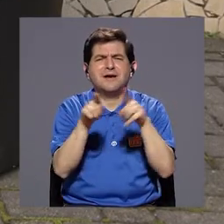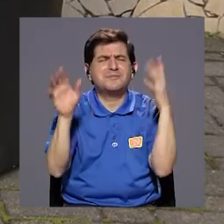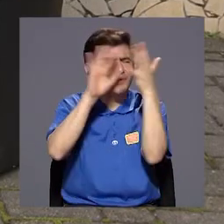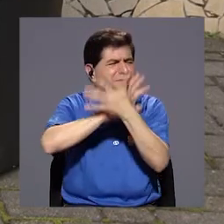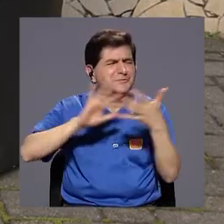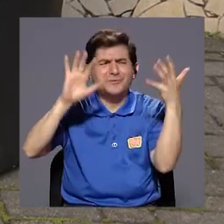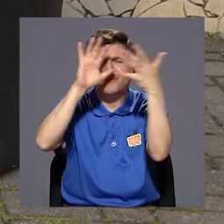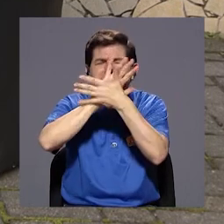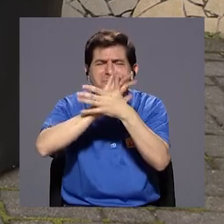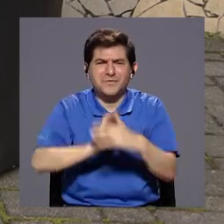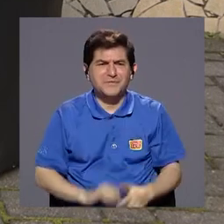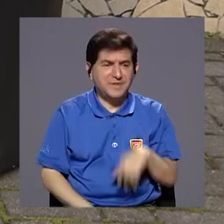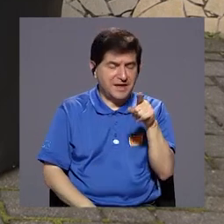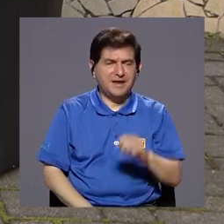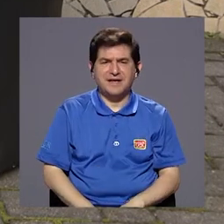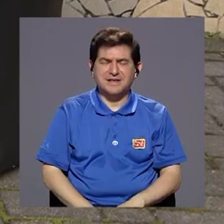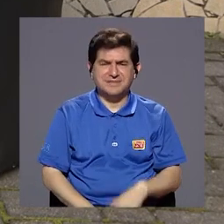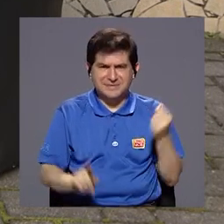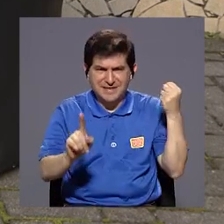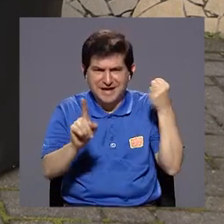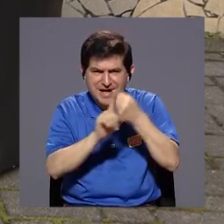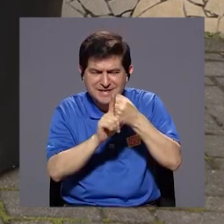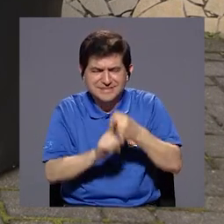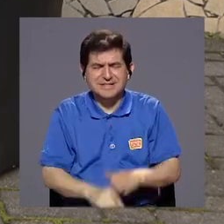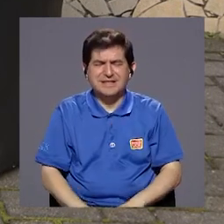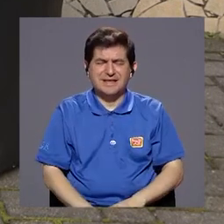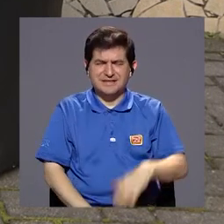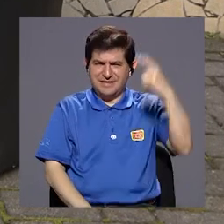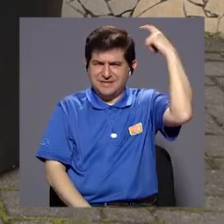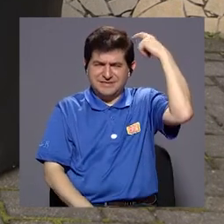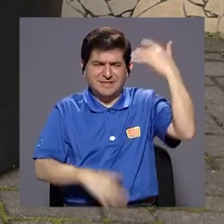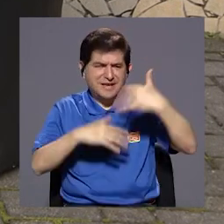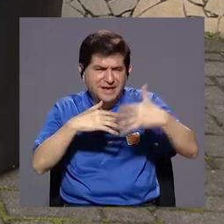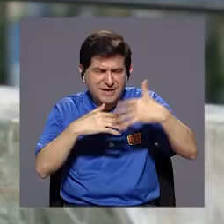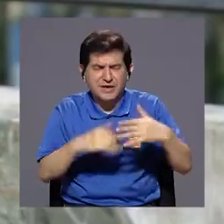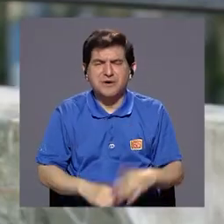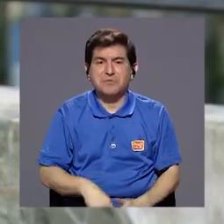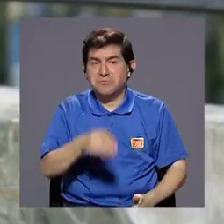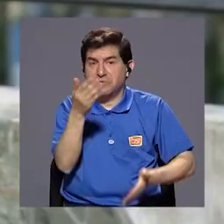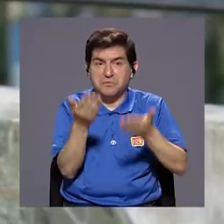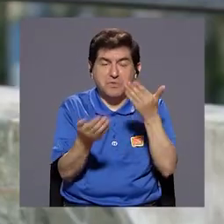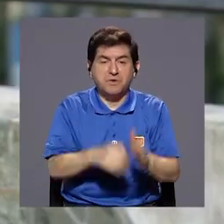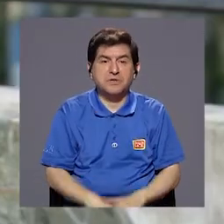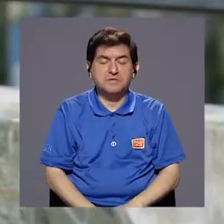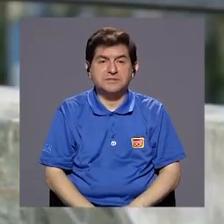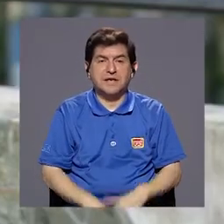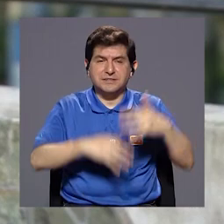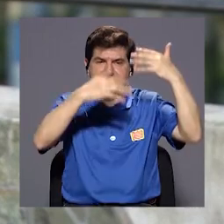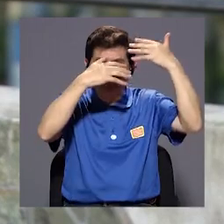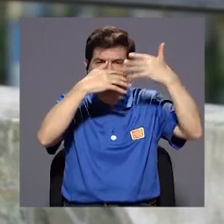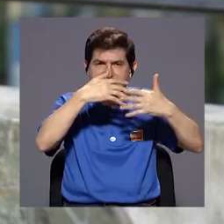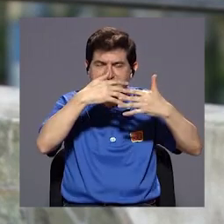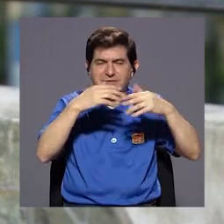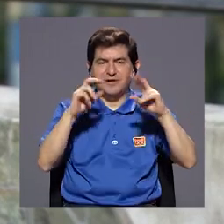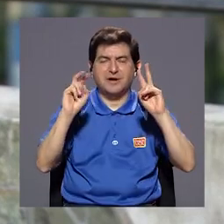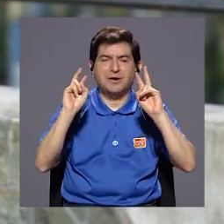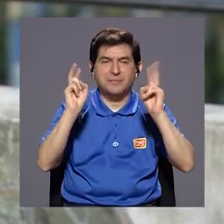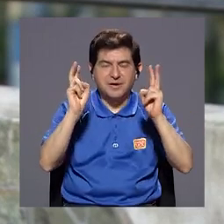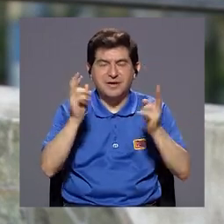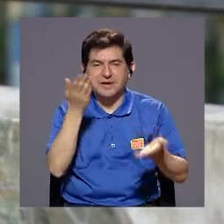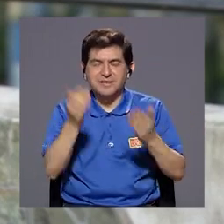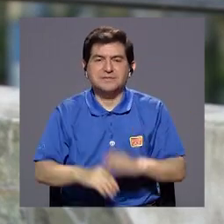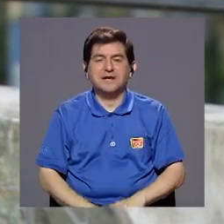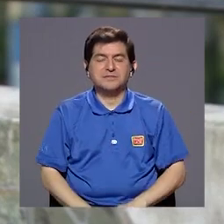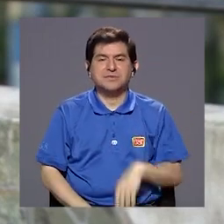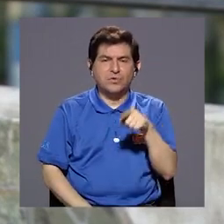a confundir este accidente cerebral o esta enfermedad cerebral? Por ejemplo, cuando nos da un derrame facial, ¿ese podría ser